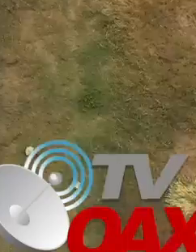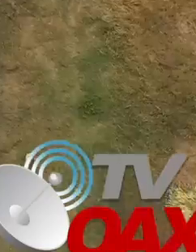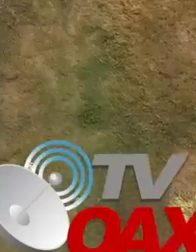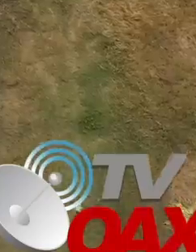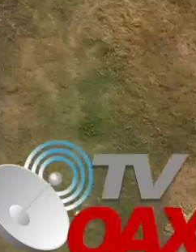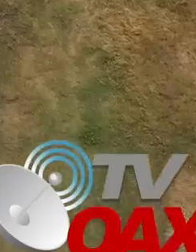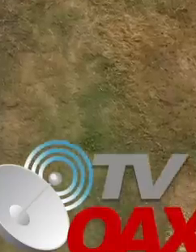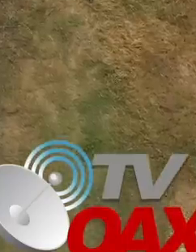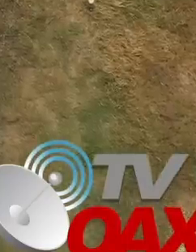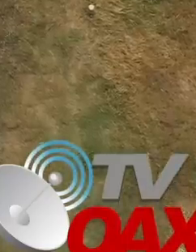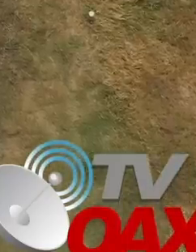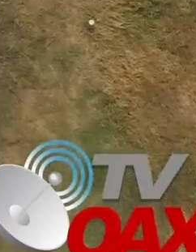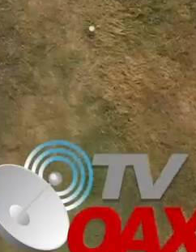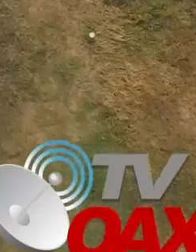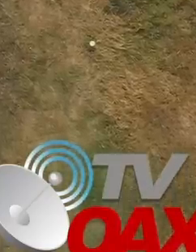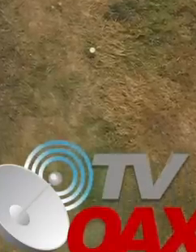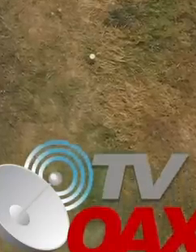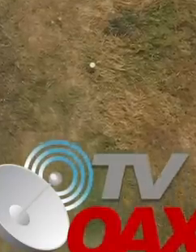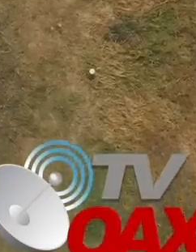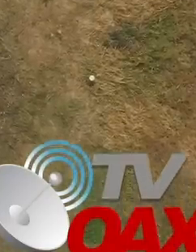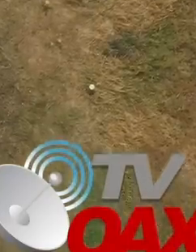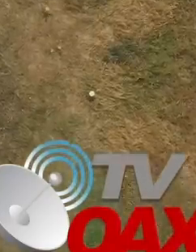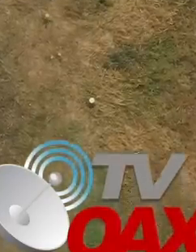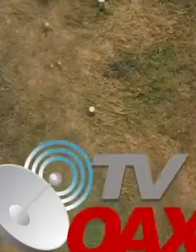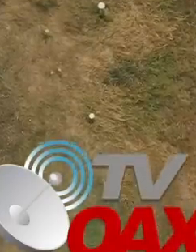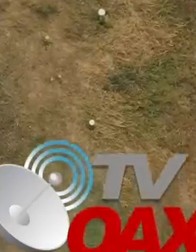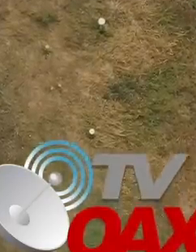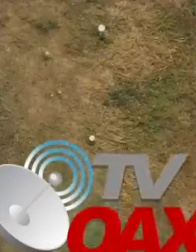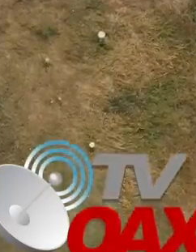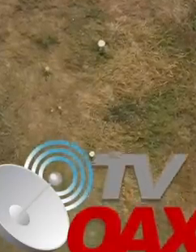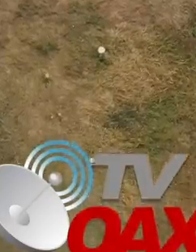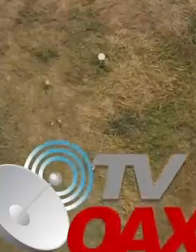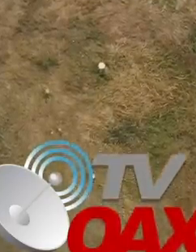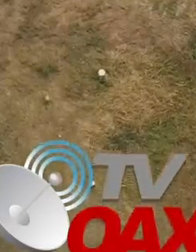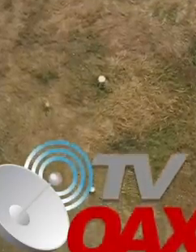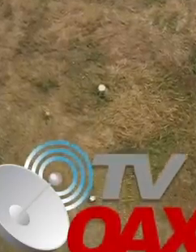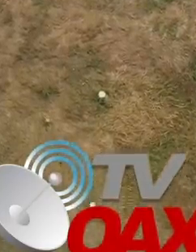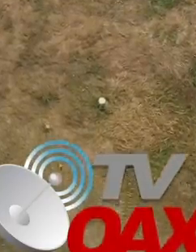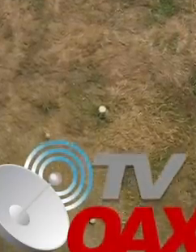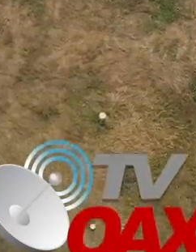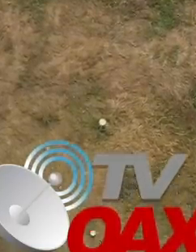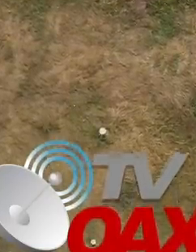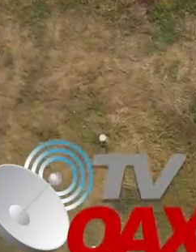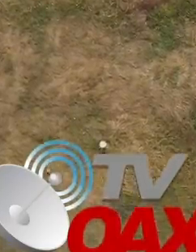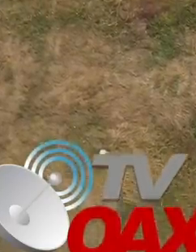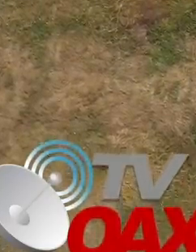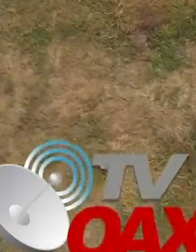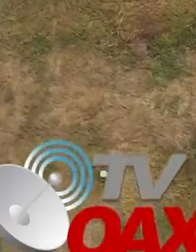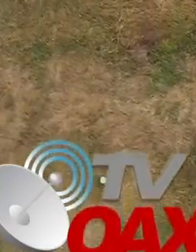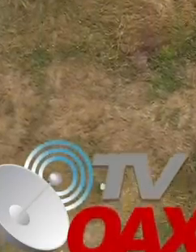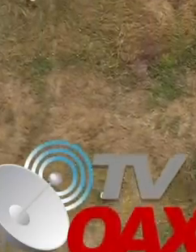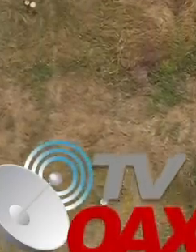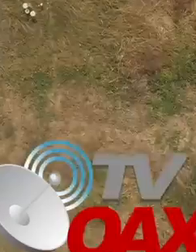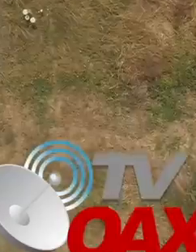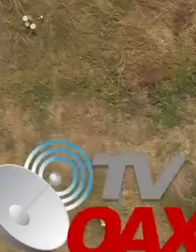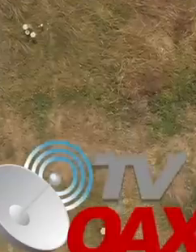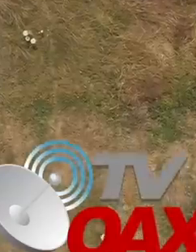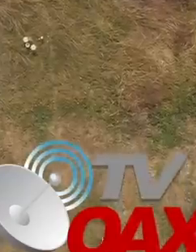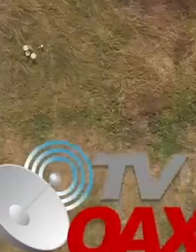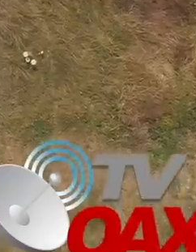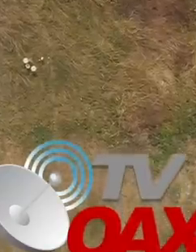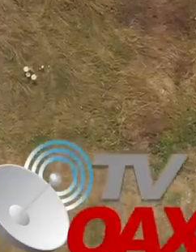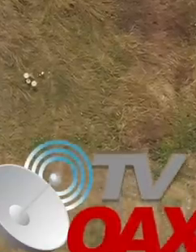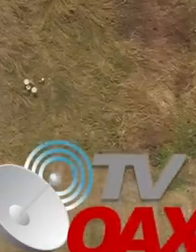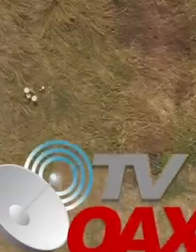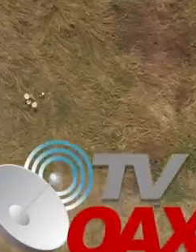A pesar de que la obra sigue avanzando, siempre existen obstáculos que el presidente de México va enfrentando